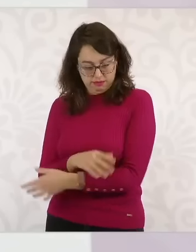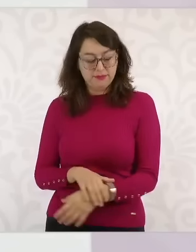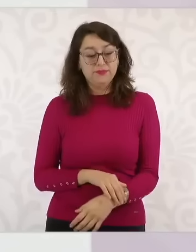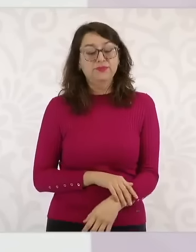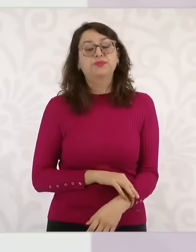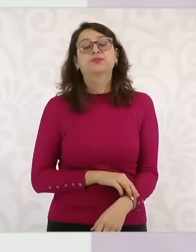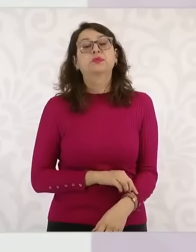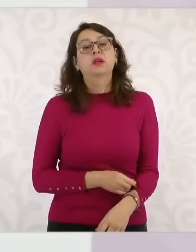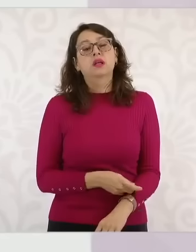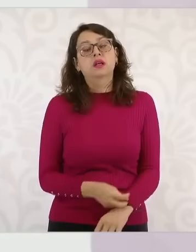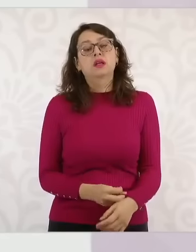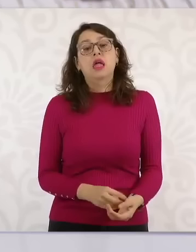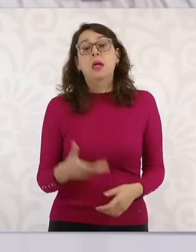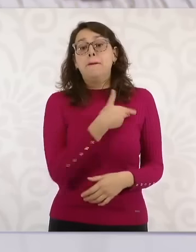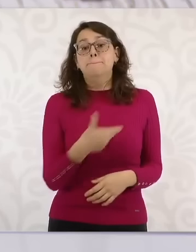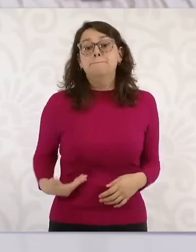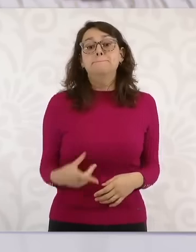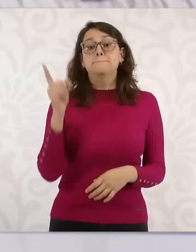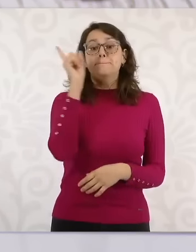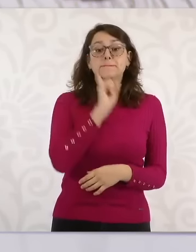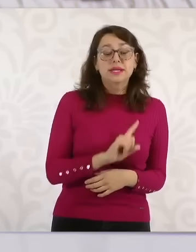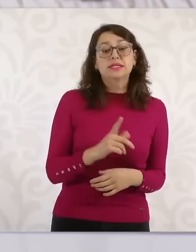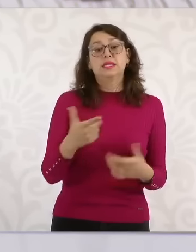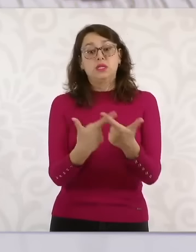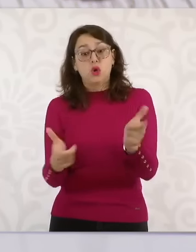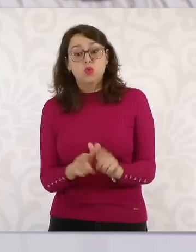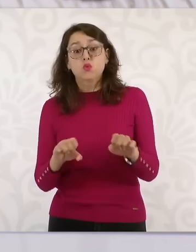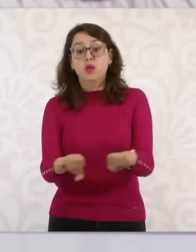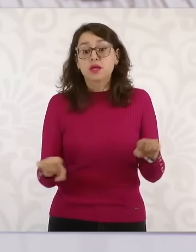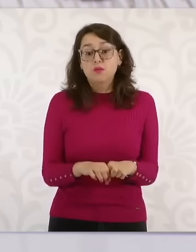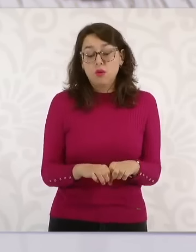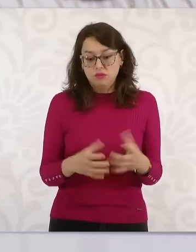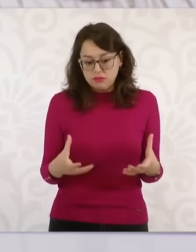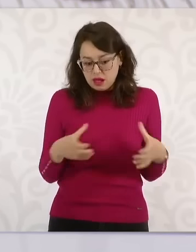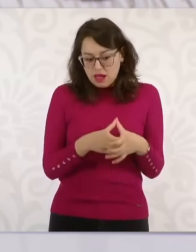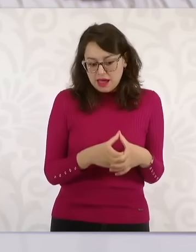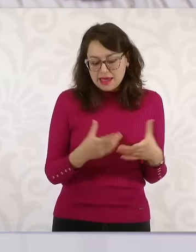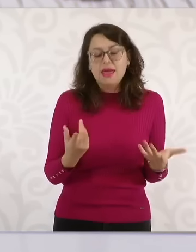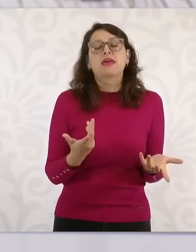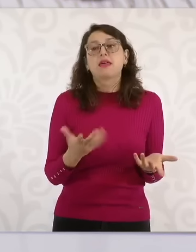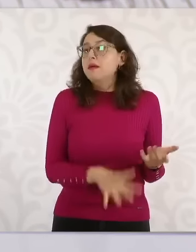¿Qué tiene que hacer la presidenta, su gabinete y todo el pueblo de México?